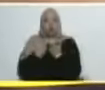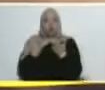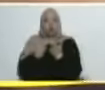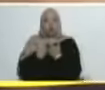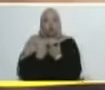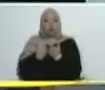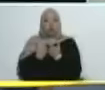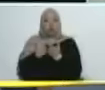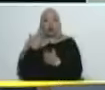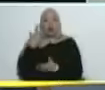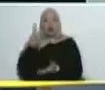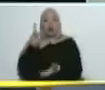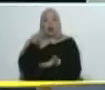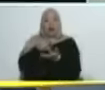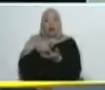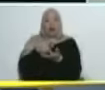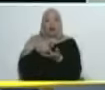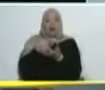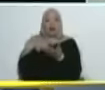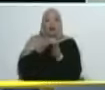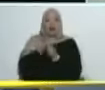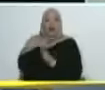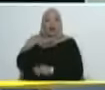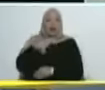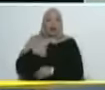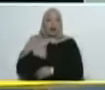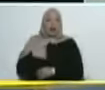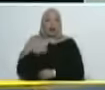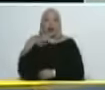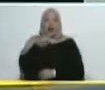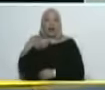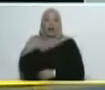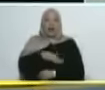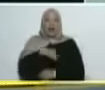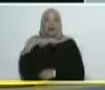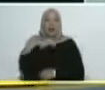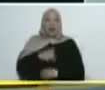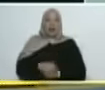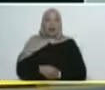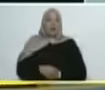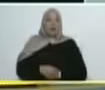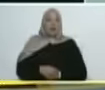puede comprobar en el elevado nivel de conciencia que hoy tiene nuestro pueblo.